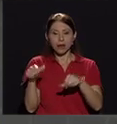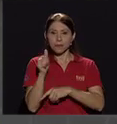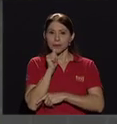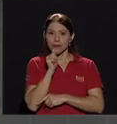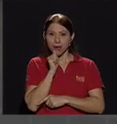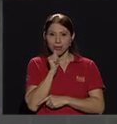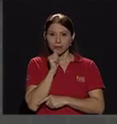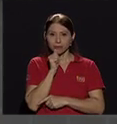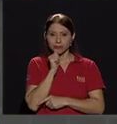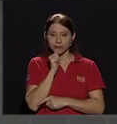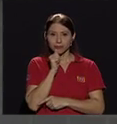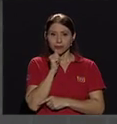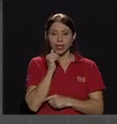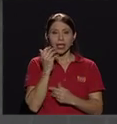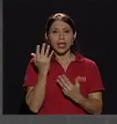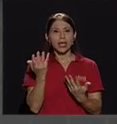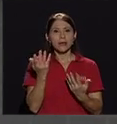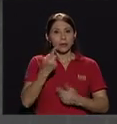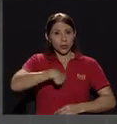en lo privado.